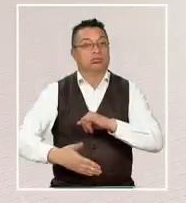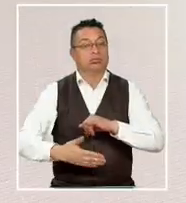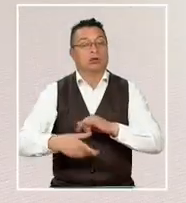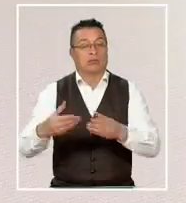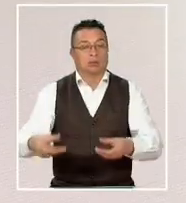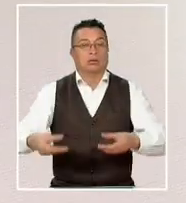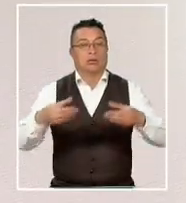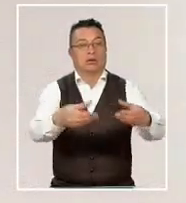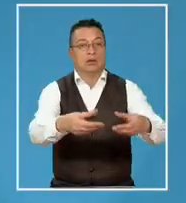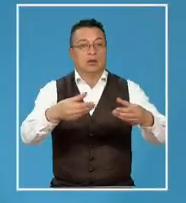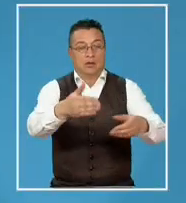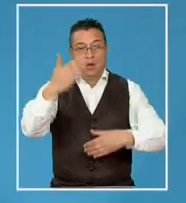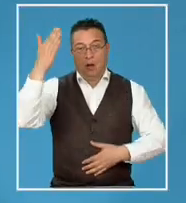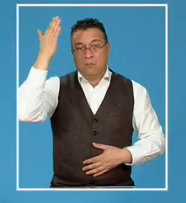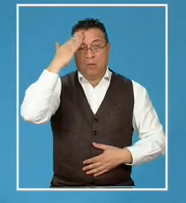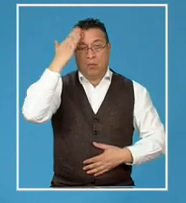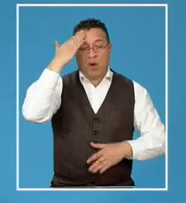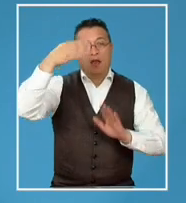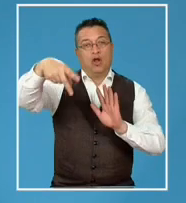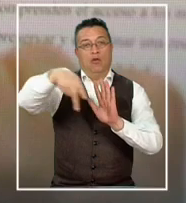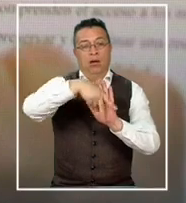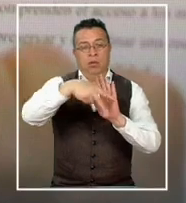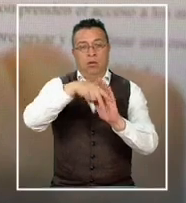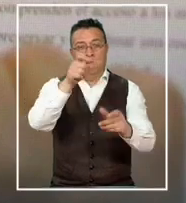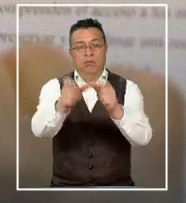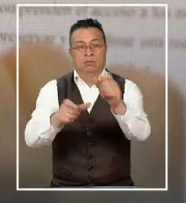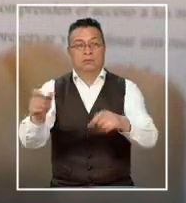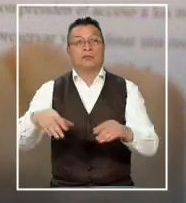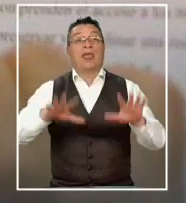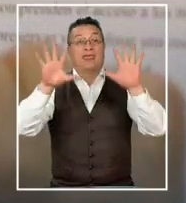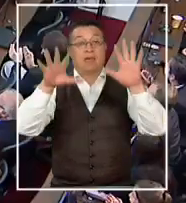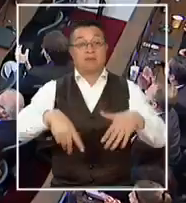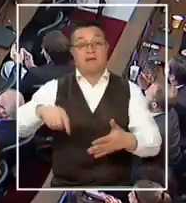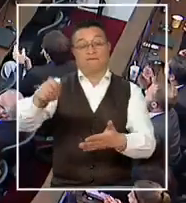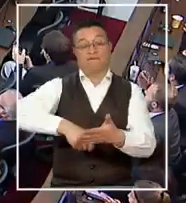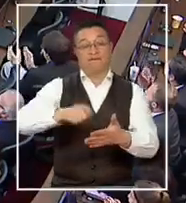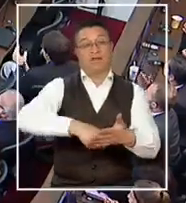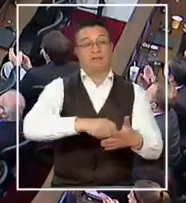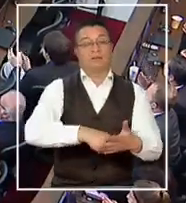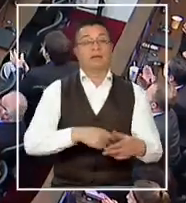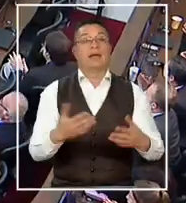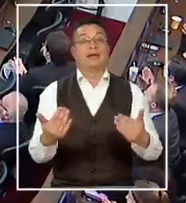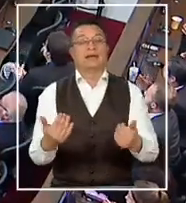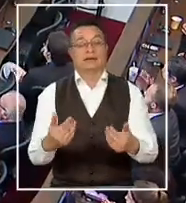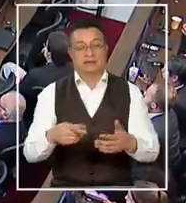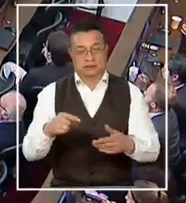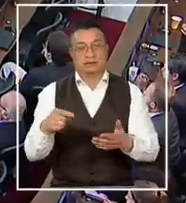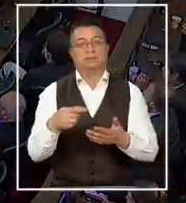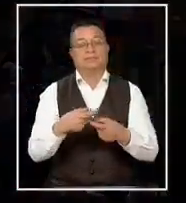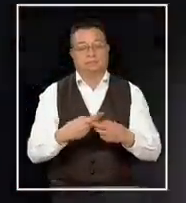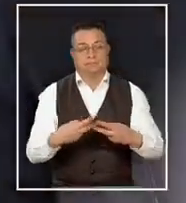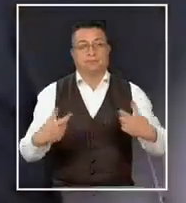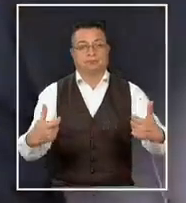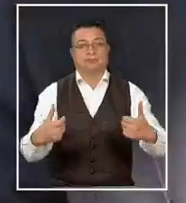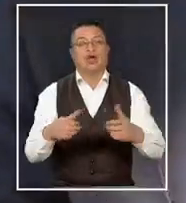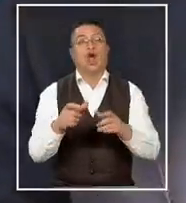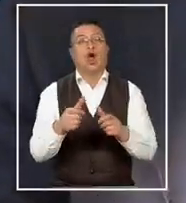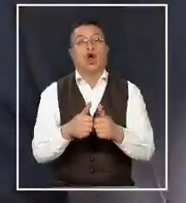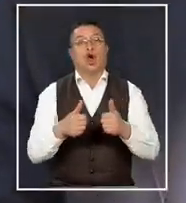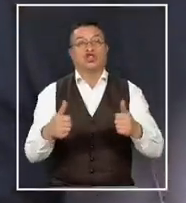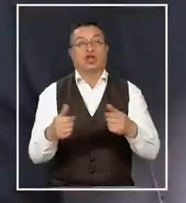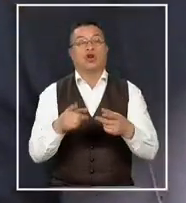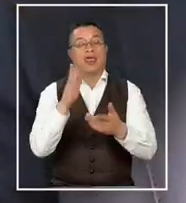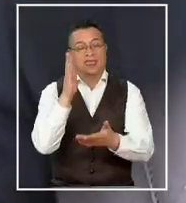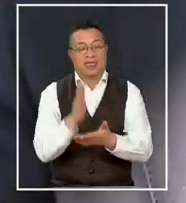presentar las iniciativas populares de norma que necesitarán de 10.000 firmas para que sean revisadas en el Consejo. El Consejo tiene